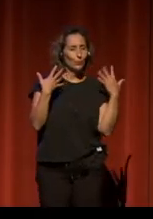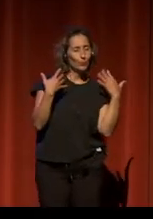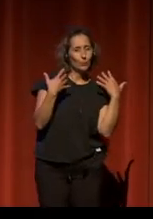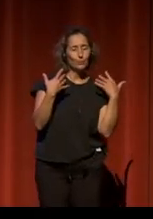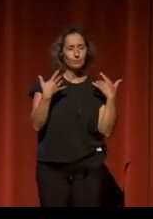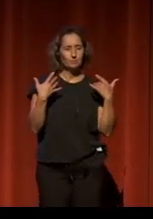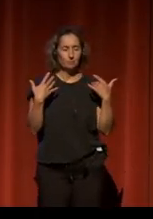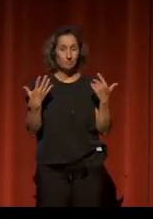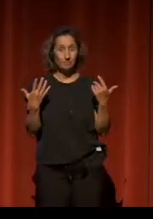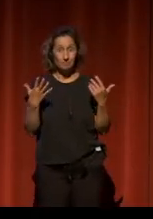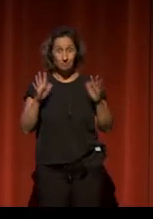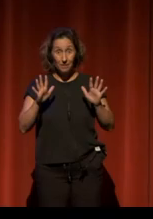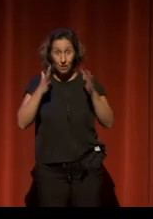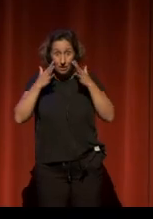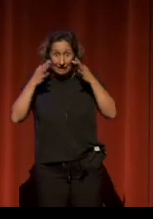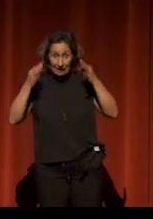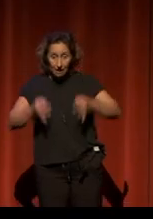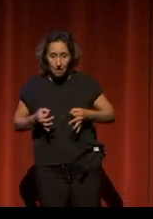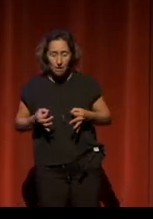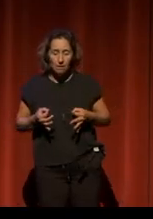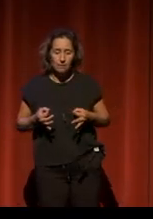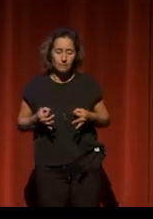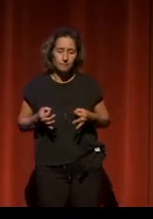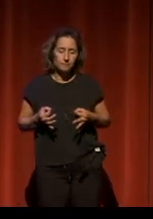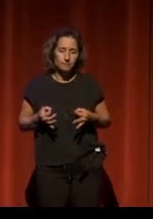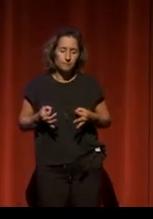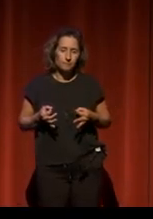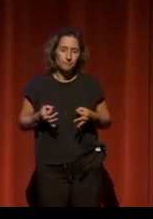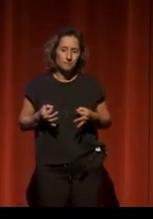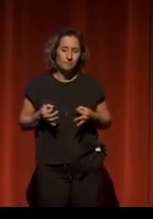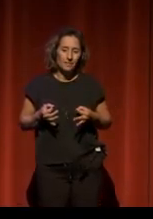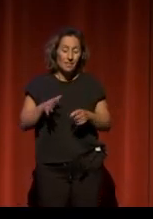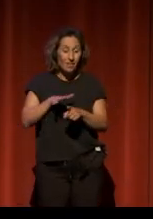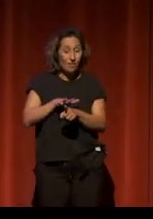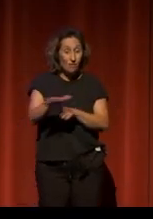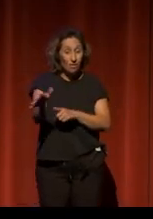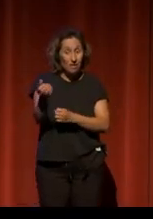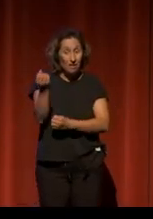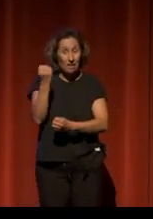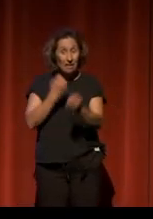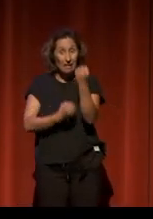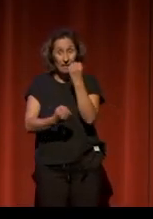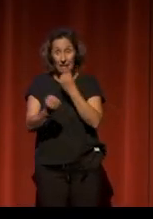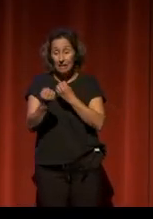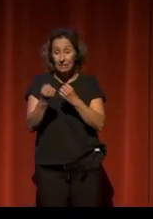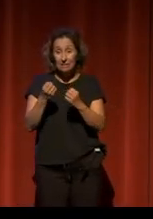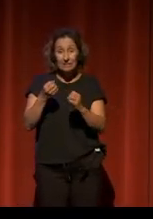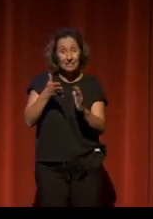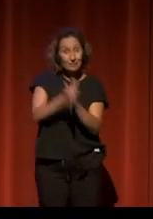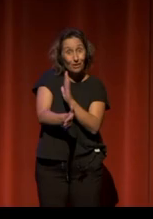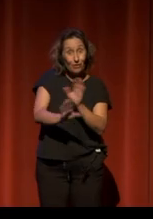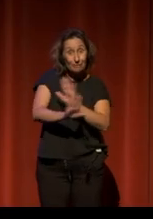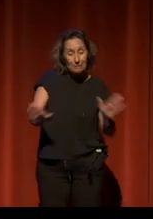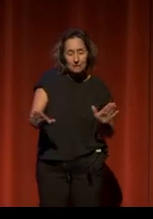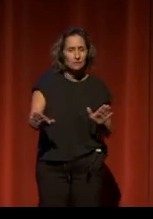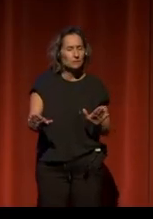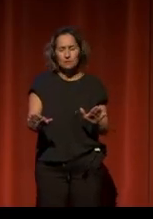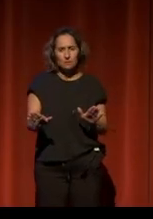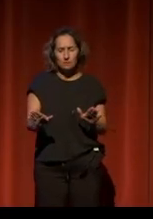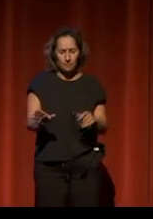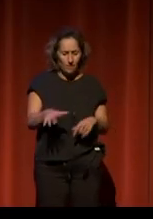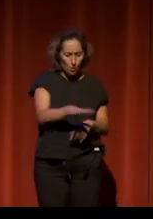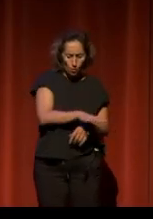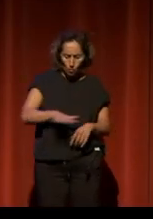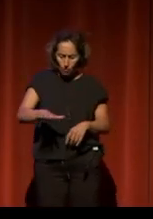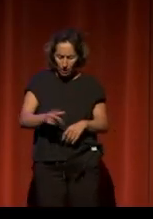todas estas cosas pero en realidad eh el factor económico no explica todo hay barrios con las mismas condiciones